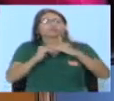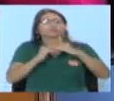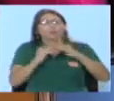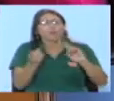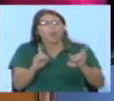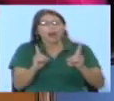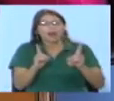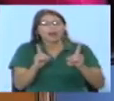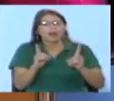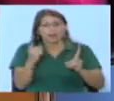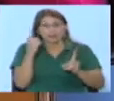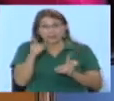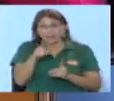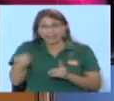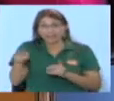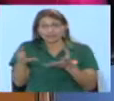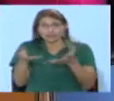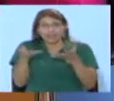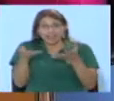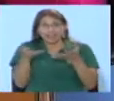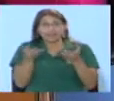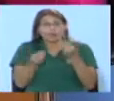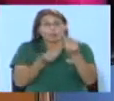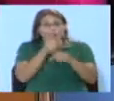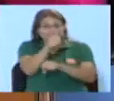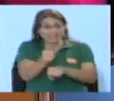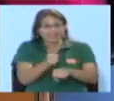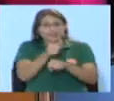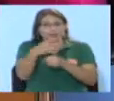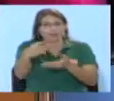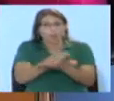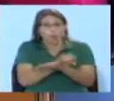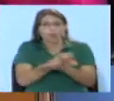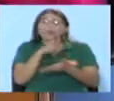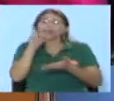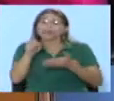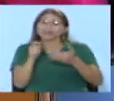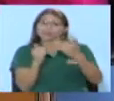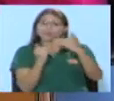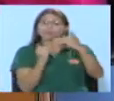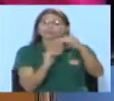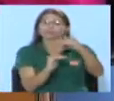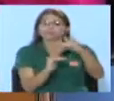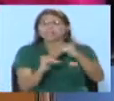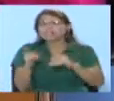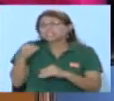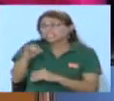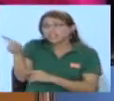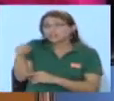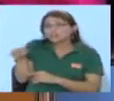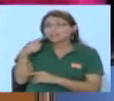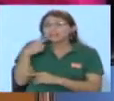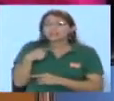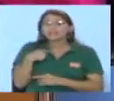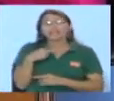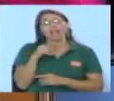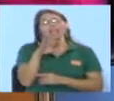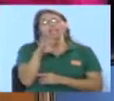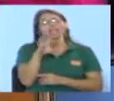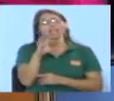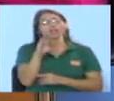que tener bien claro cuál es el promedio consumo. Cuando usted me dice, son 500 megas y a partir de ahí voy a cobrar, eso es una broma, ¿verdad? Eso,